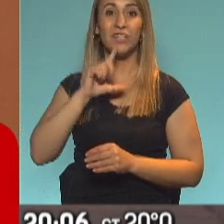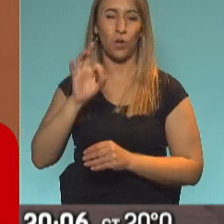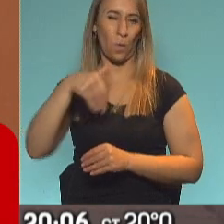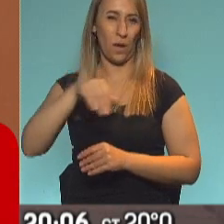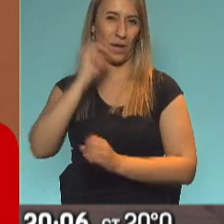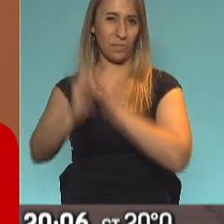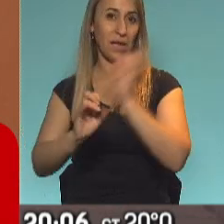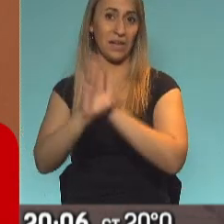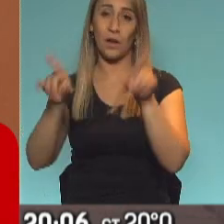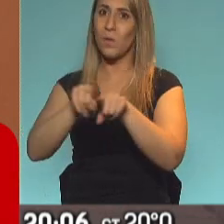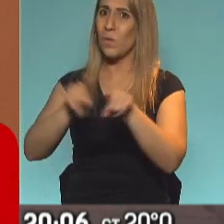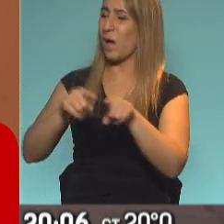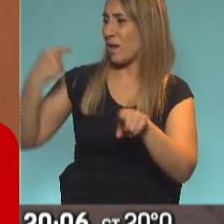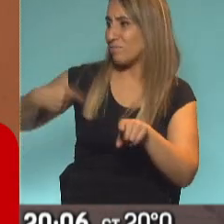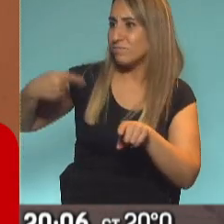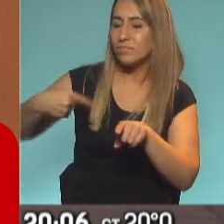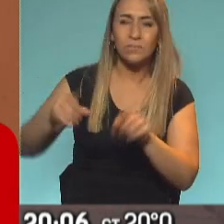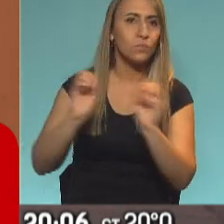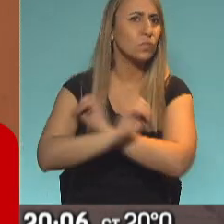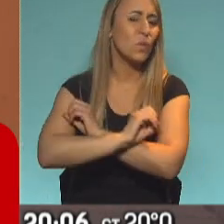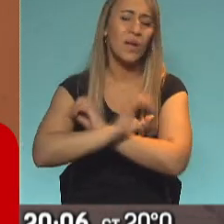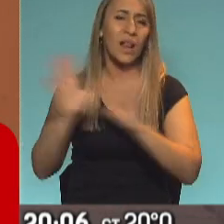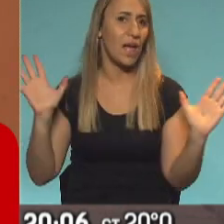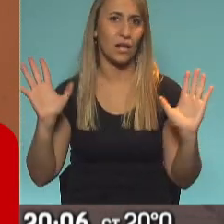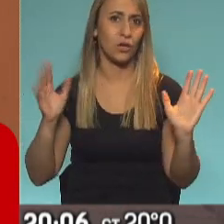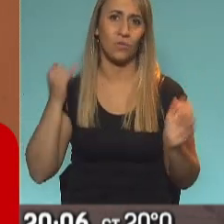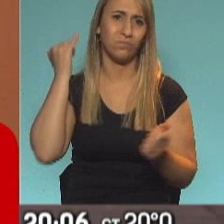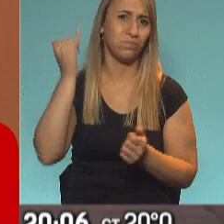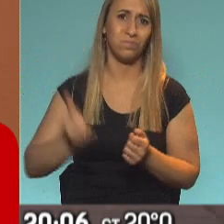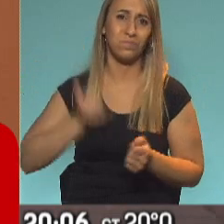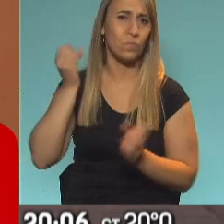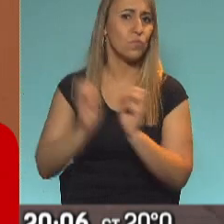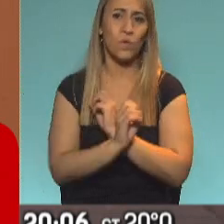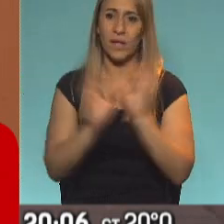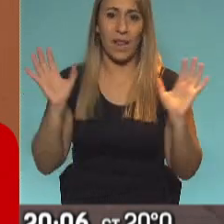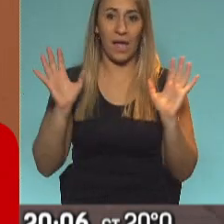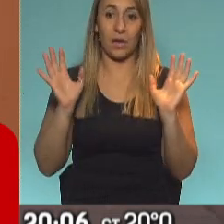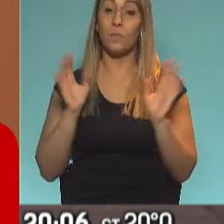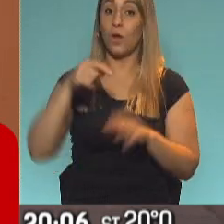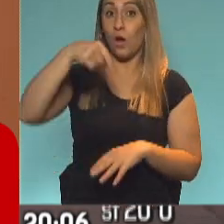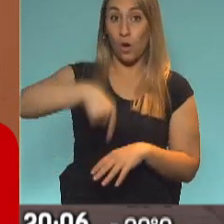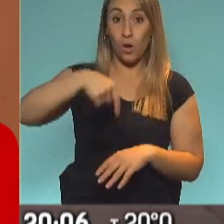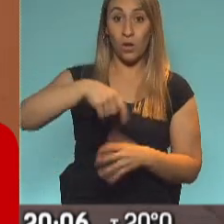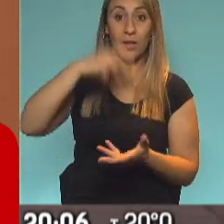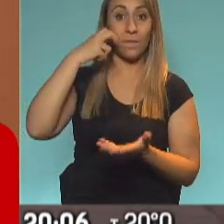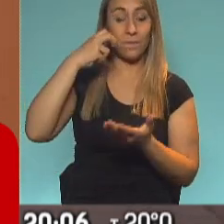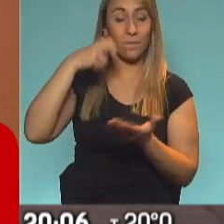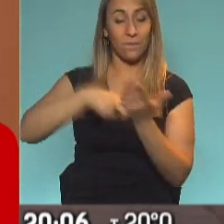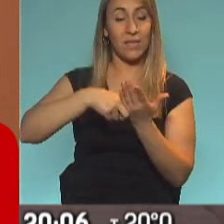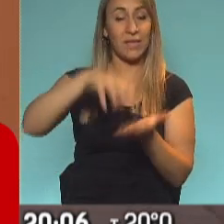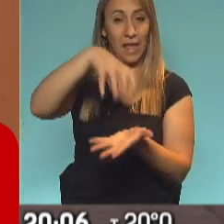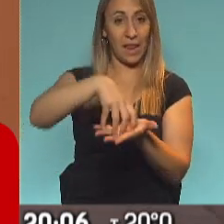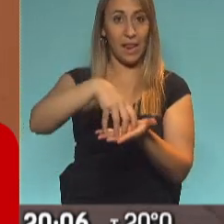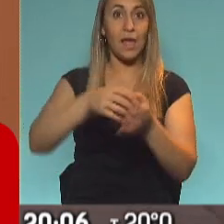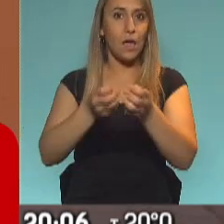días de manera genial, brillante. Pero hoy esta historia en la Fiscalía comenzó muy temprano,